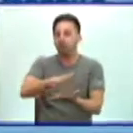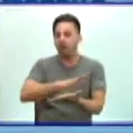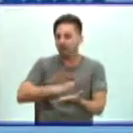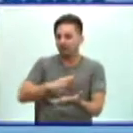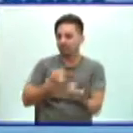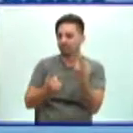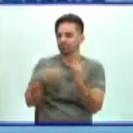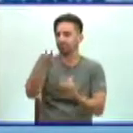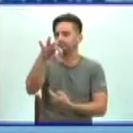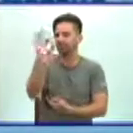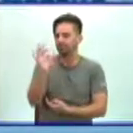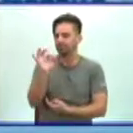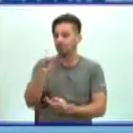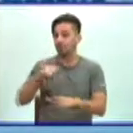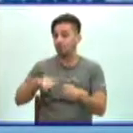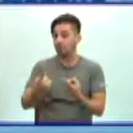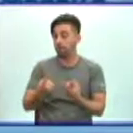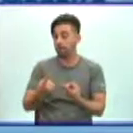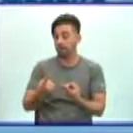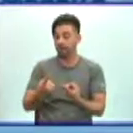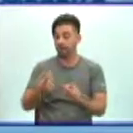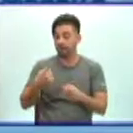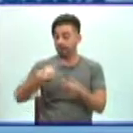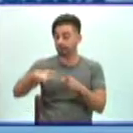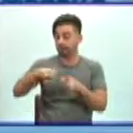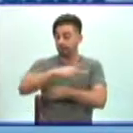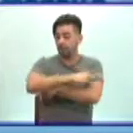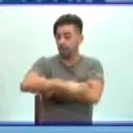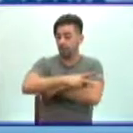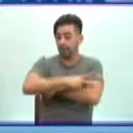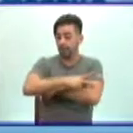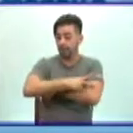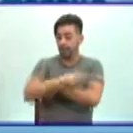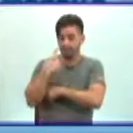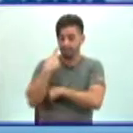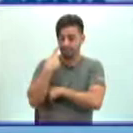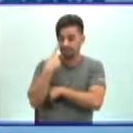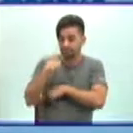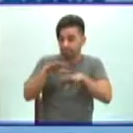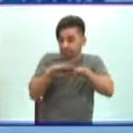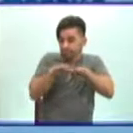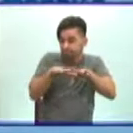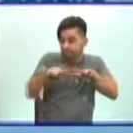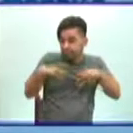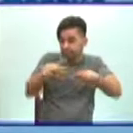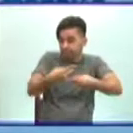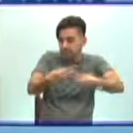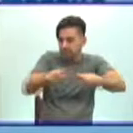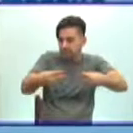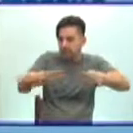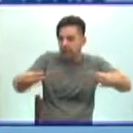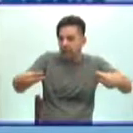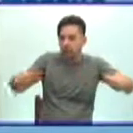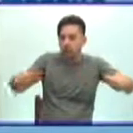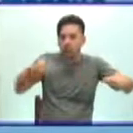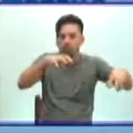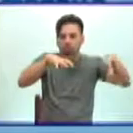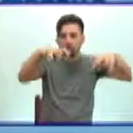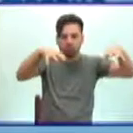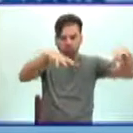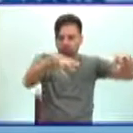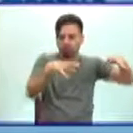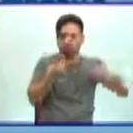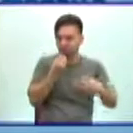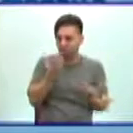sucede así con el resto del país, donde encontramos llanura, donde podemos encontrar las lluvias en cualquiera de los espacios geográficos. Sucede así